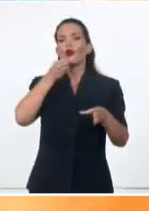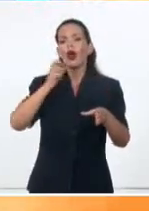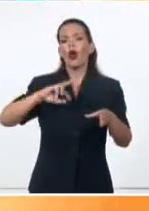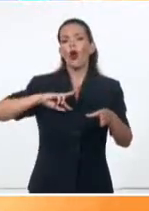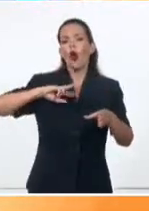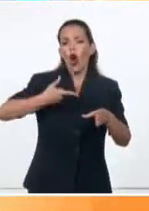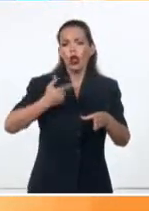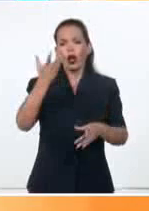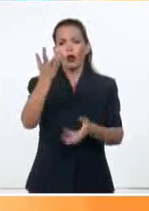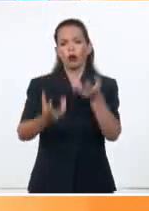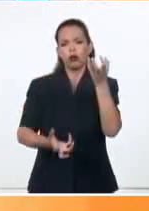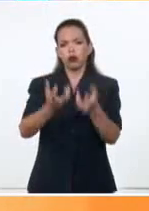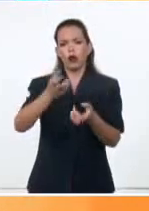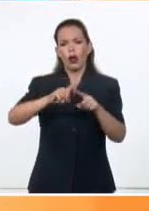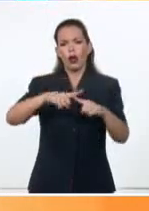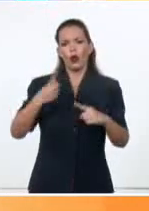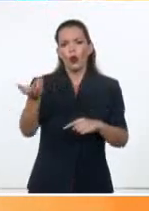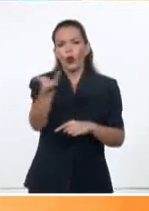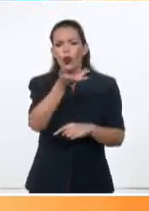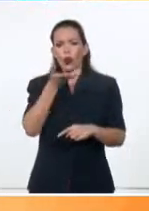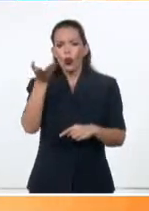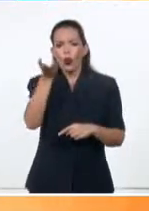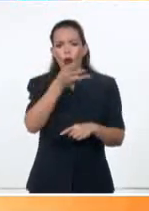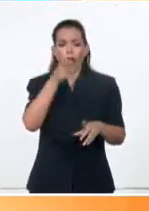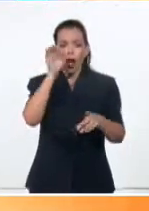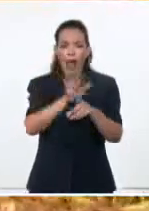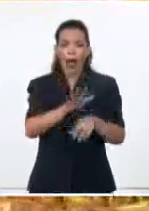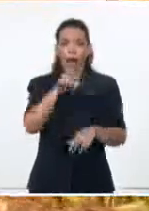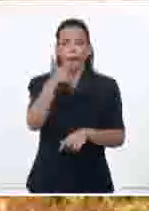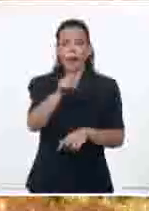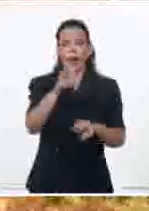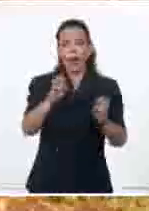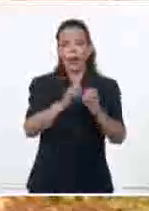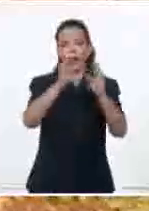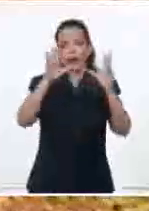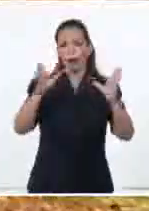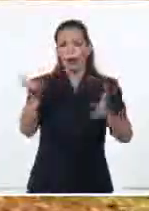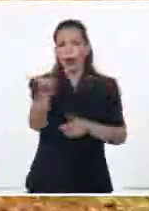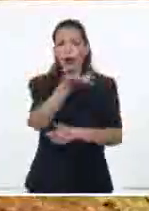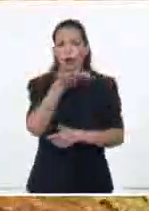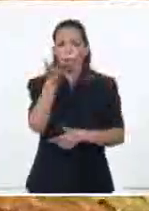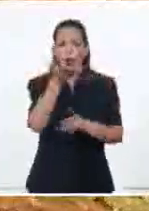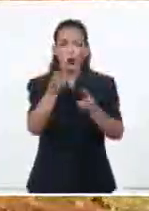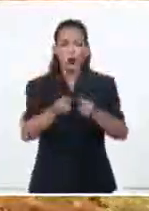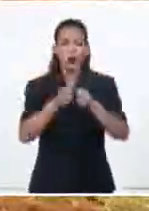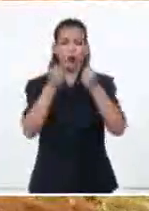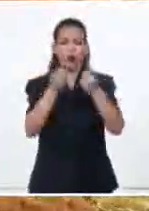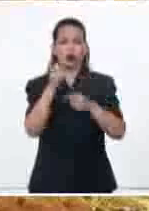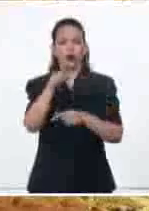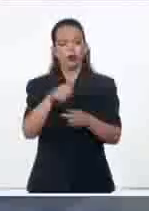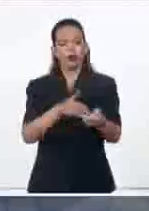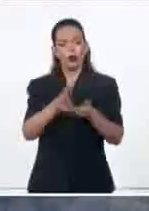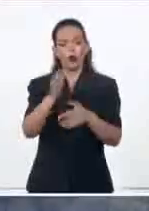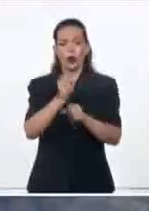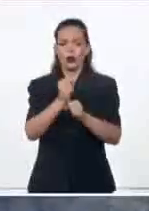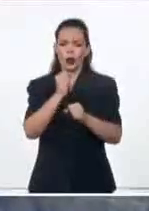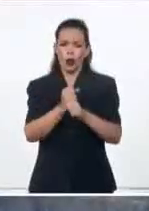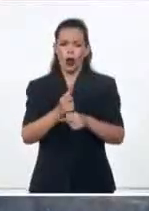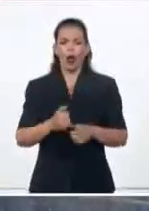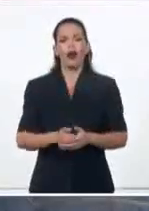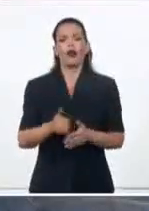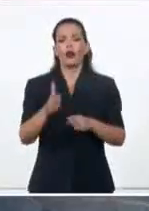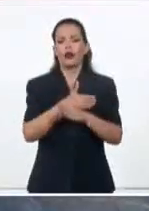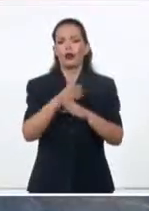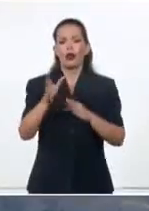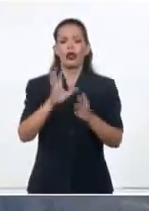vientos, que por lo general luego de las 10 de la mañana son fuertes en Pinares de Mayarí. Continúan los trabajos para el control definitivo, por ejemplo, en Cuchuflí y